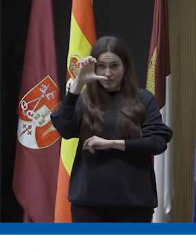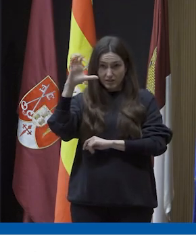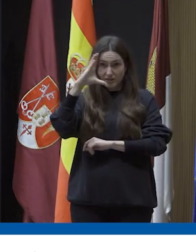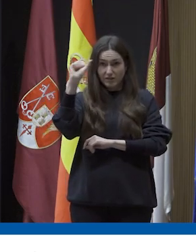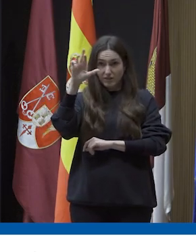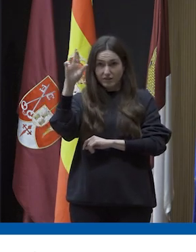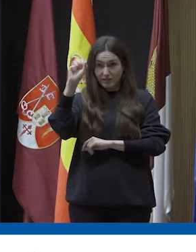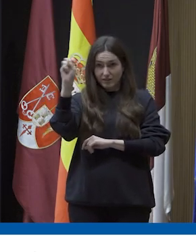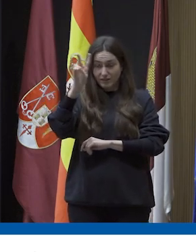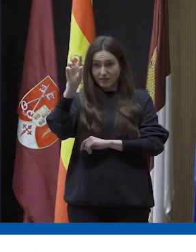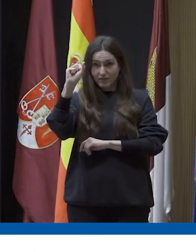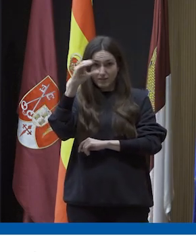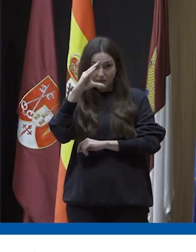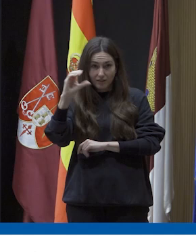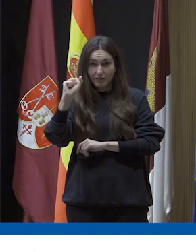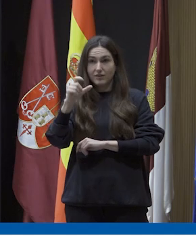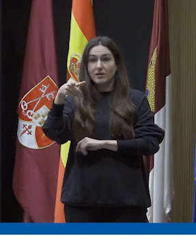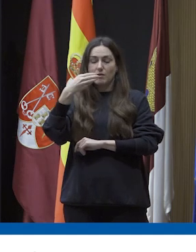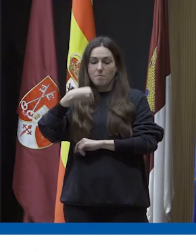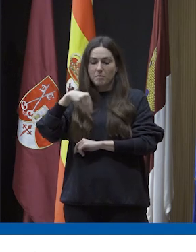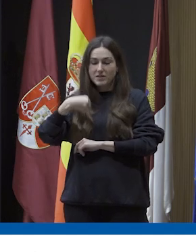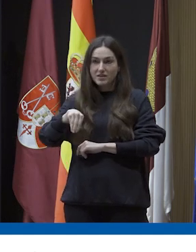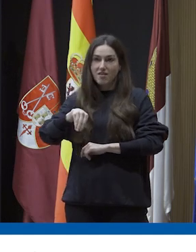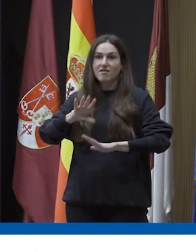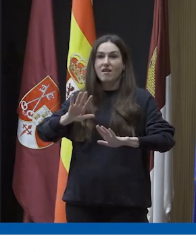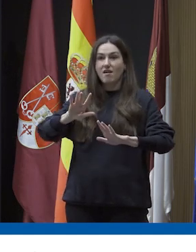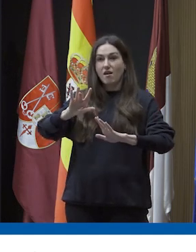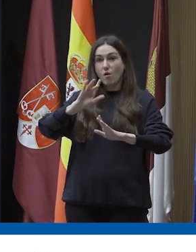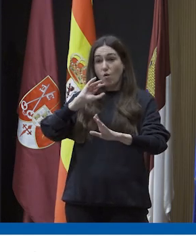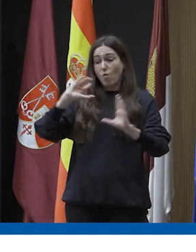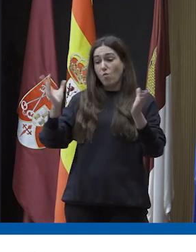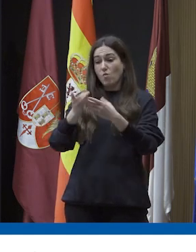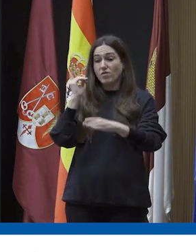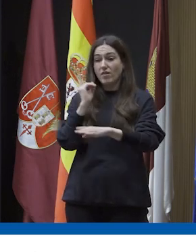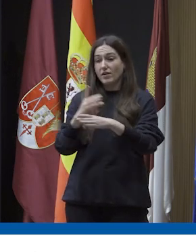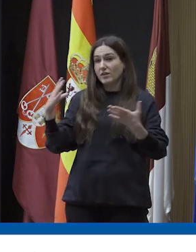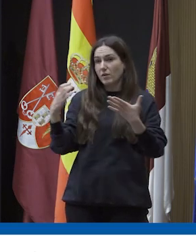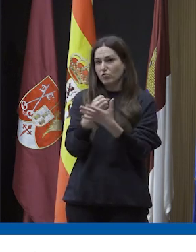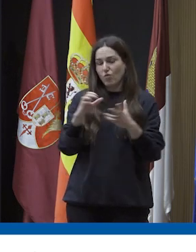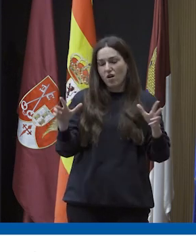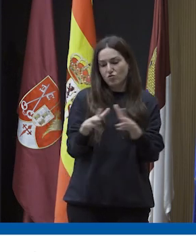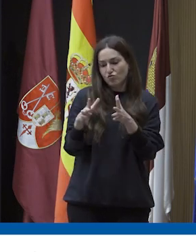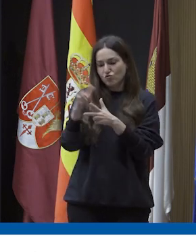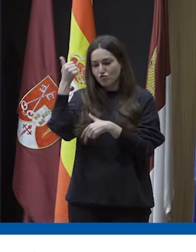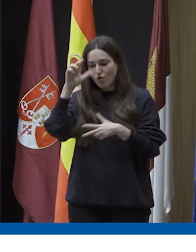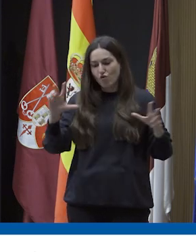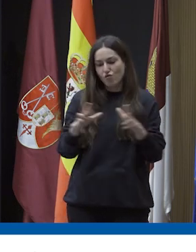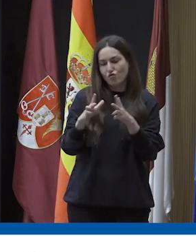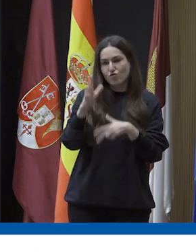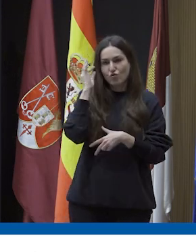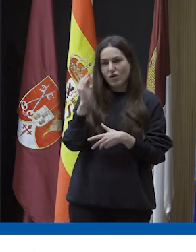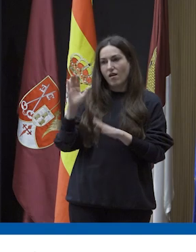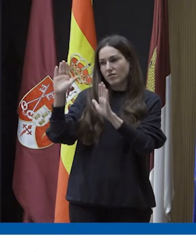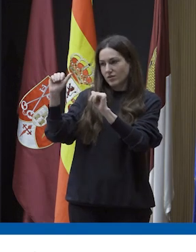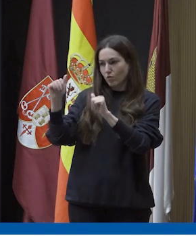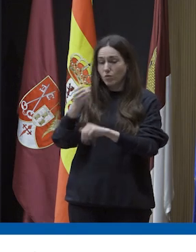presidente en nombre de toda la Junta Directiva y también en nombre de los socios y socias. Bueno, bienvenido